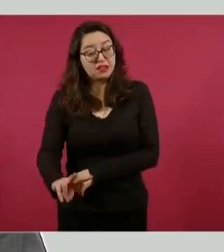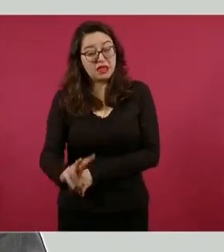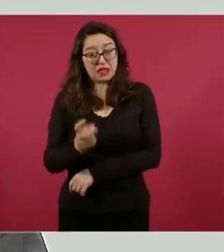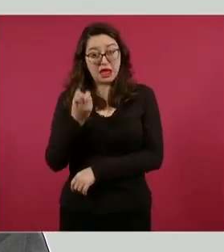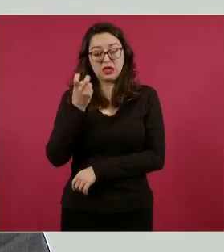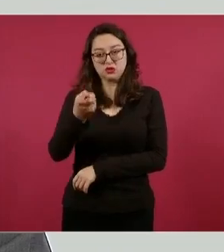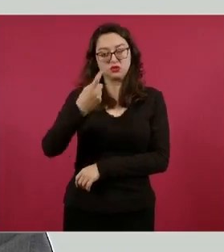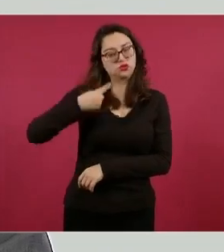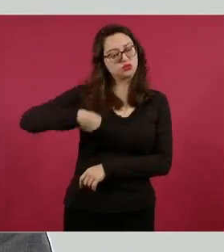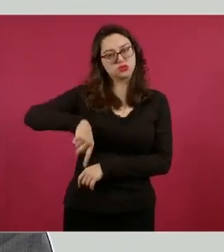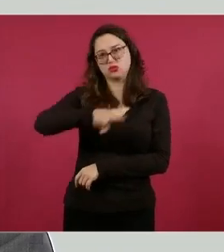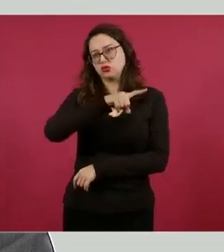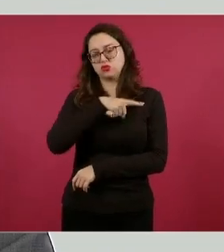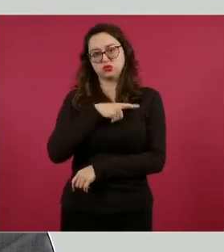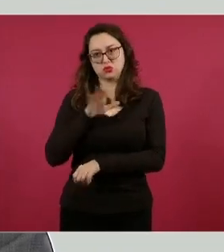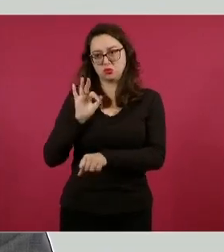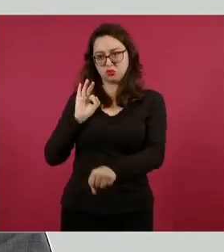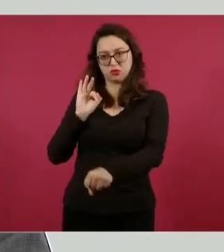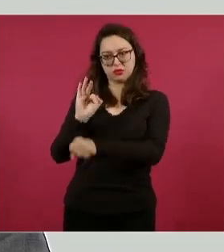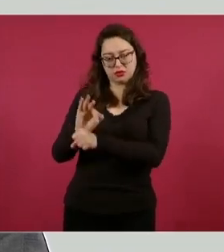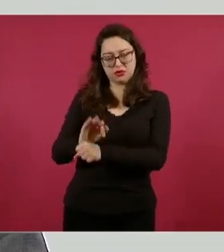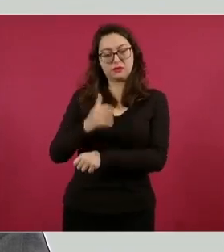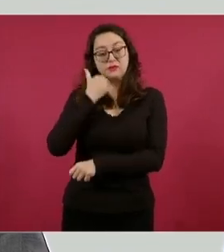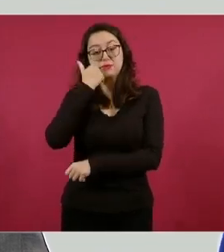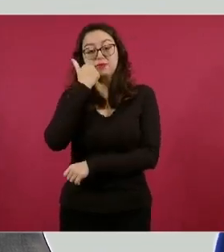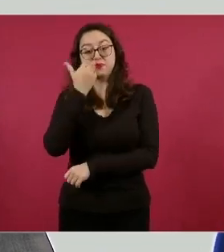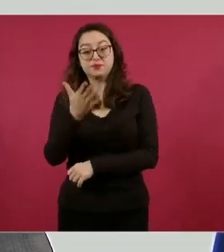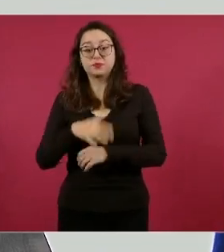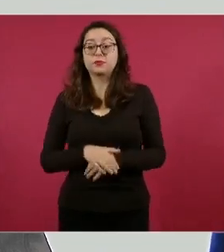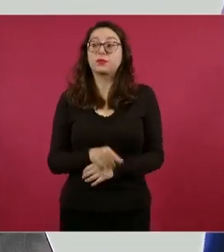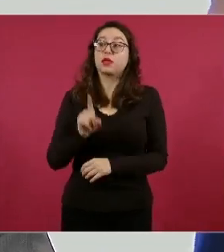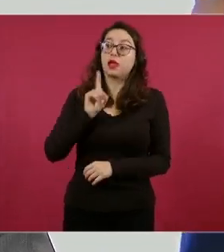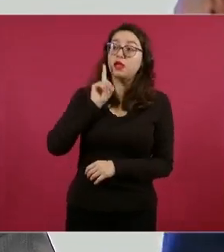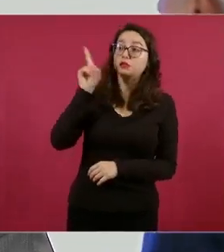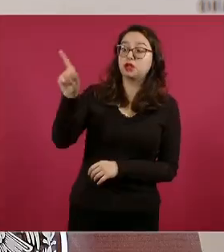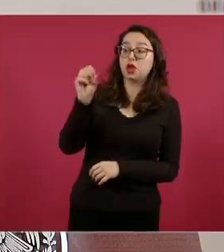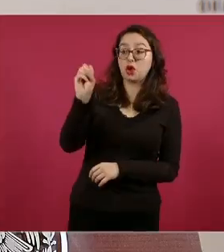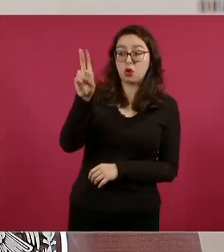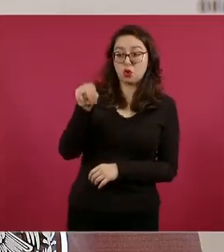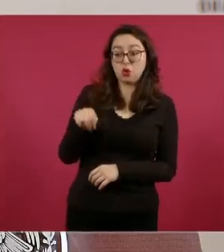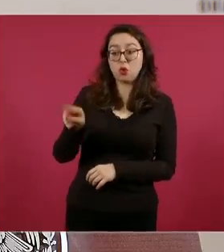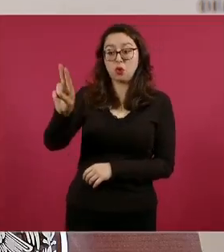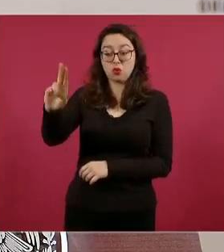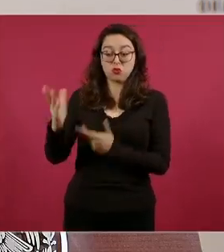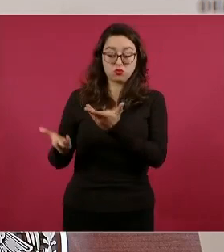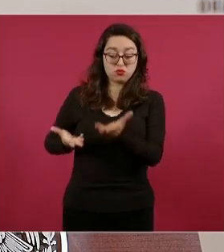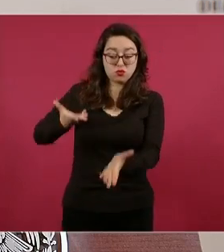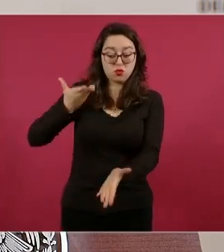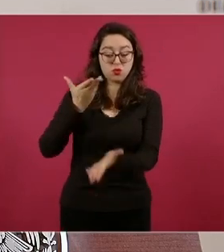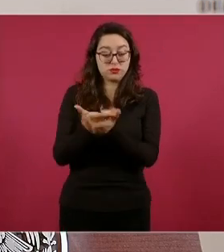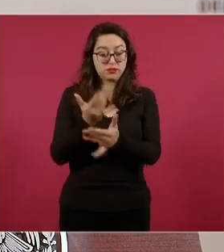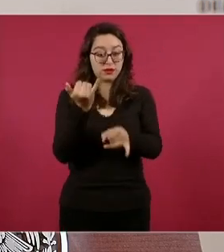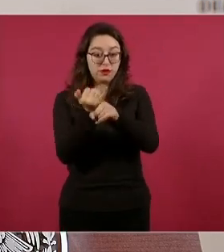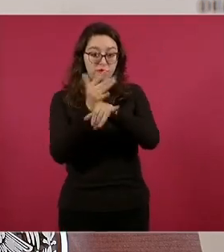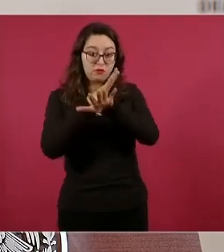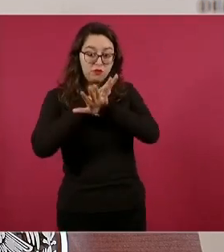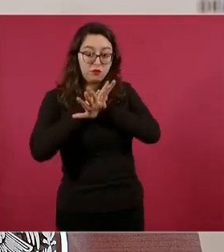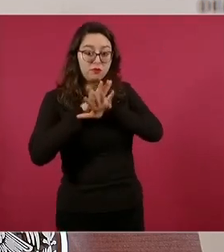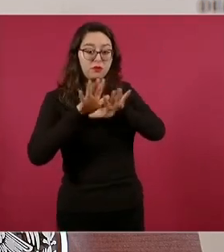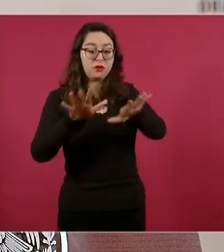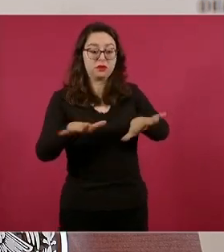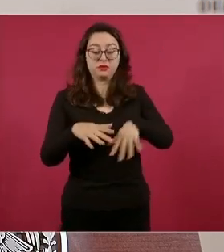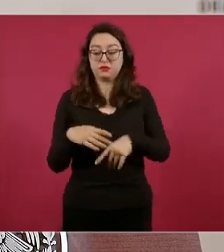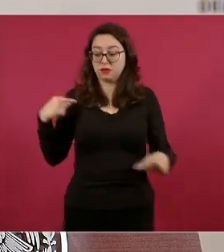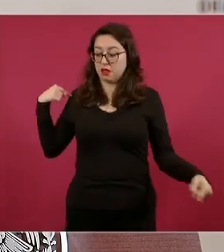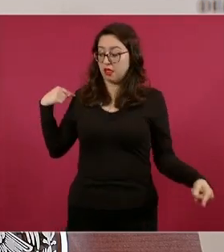proponen. En el último informe mundial de Naciones Unidas al respecto, las muertes causadas por drogas sintéticas se han duplicado en